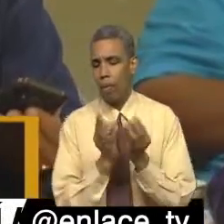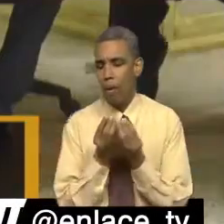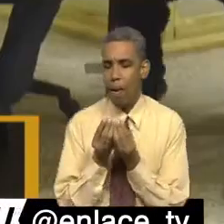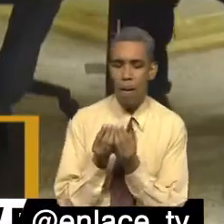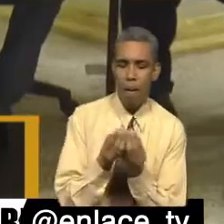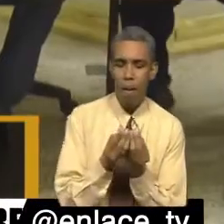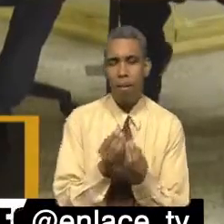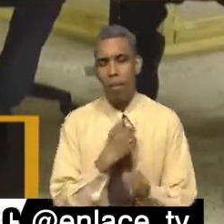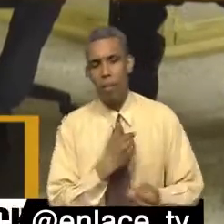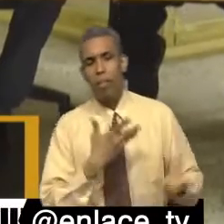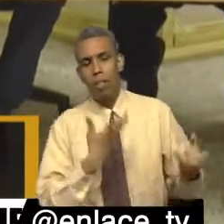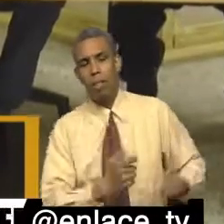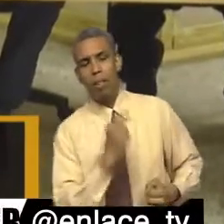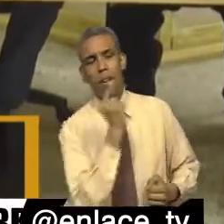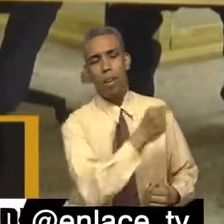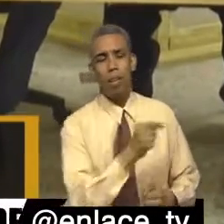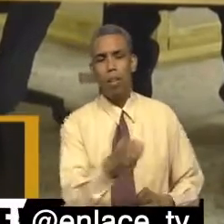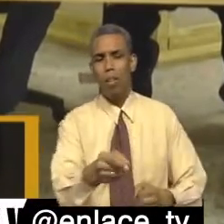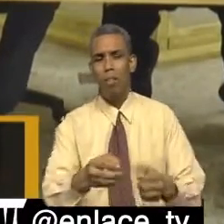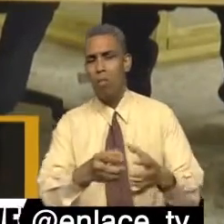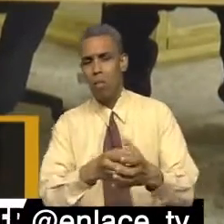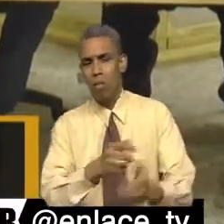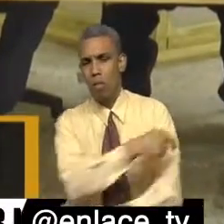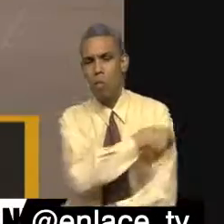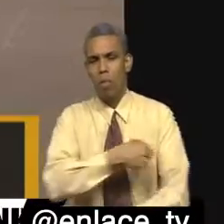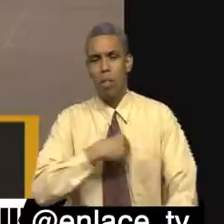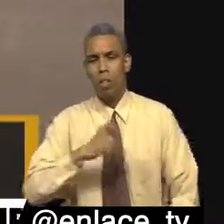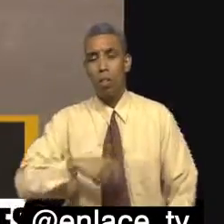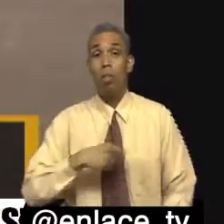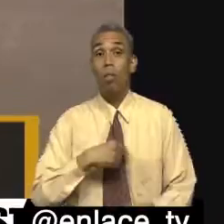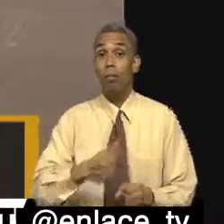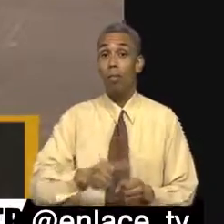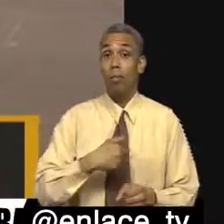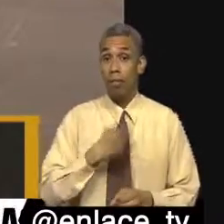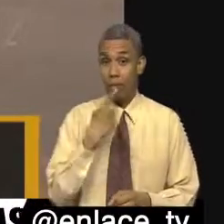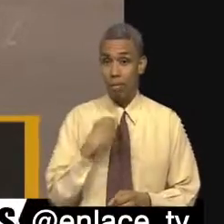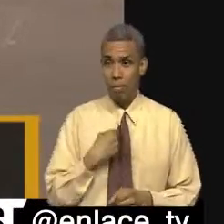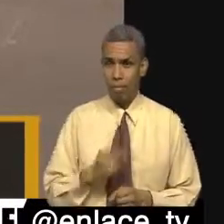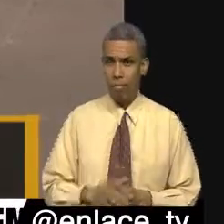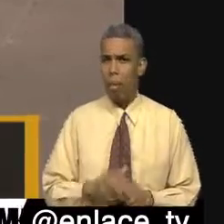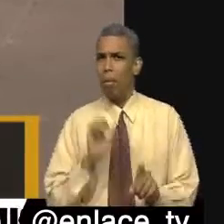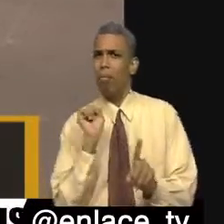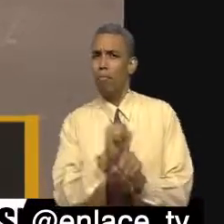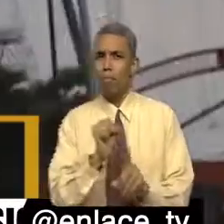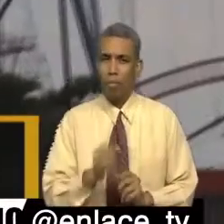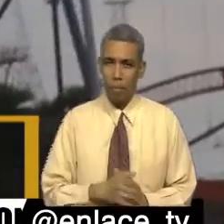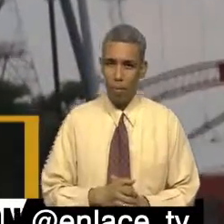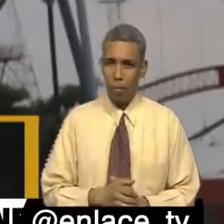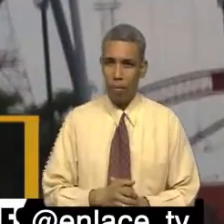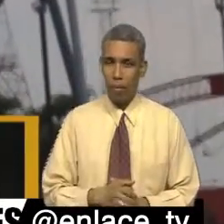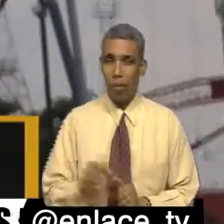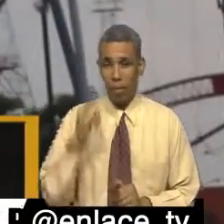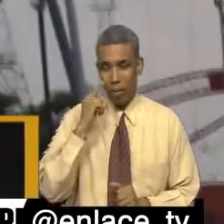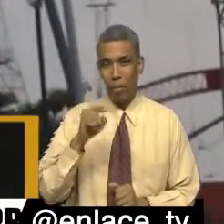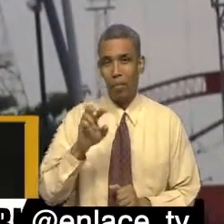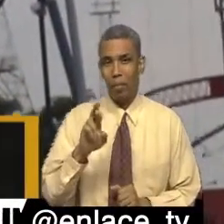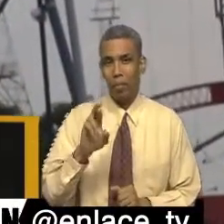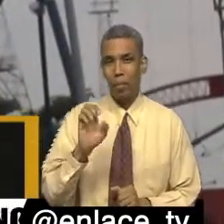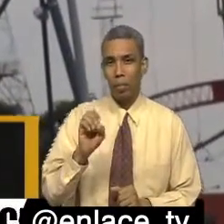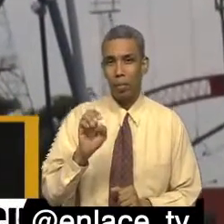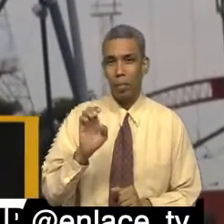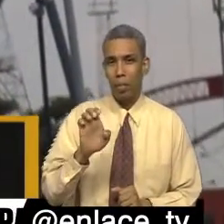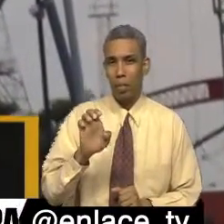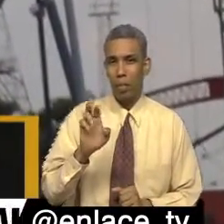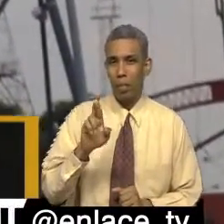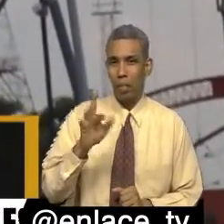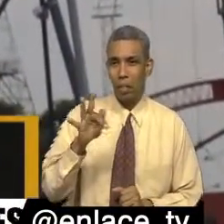Malvaz dio a conocer que es importante que se busquen los mecanismos necesarios para la modernización de la refinería y que el apagón que se presentó en las